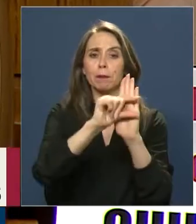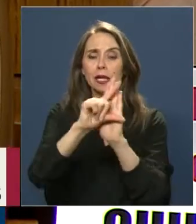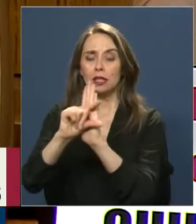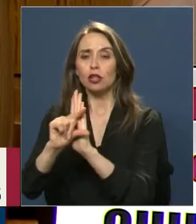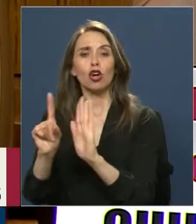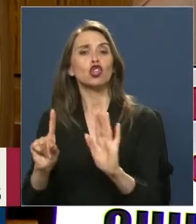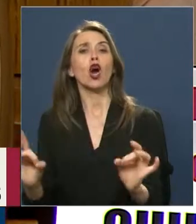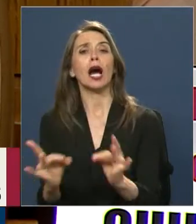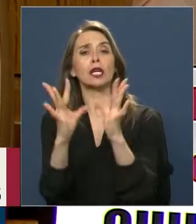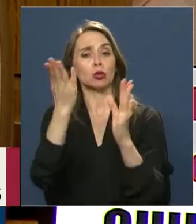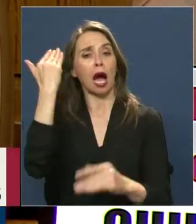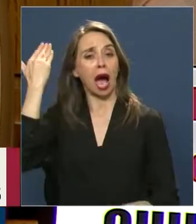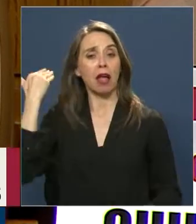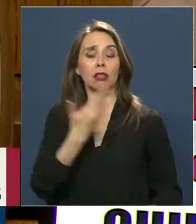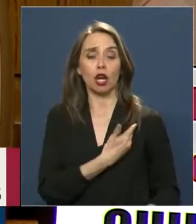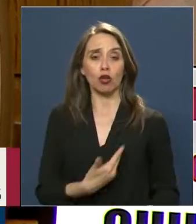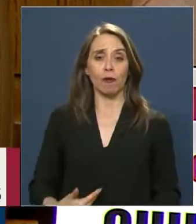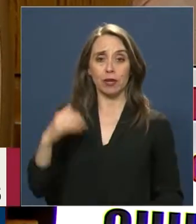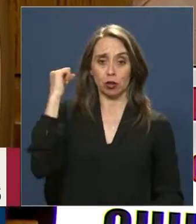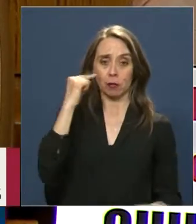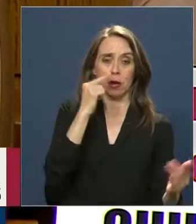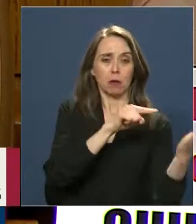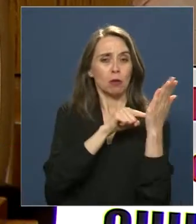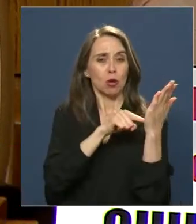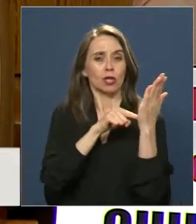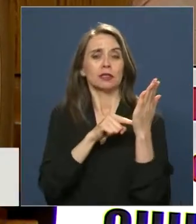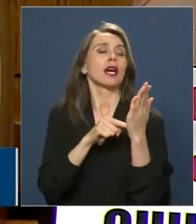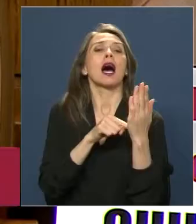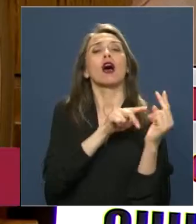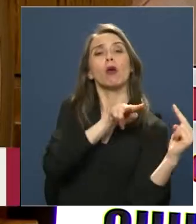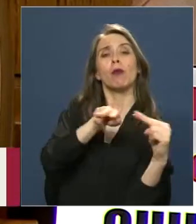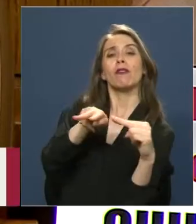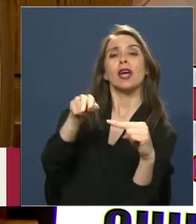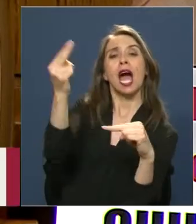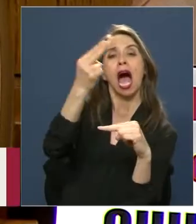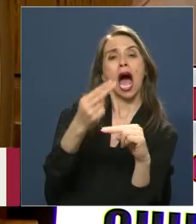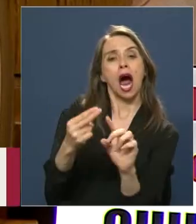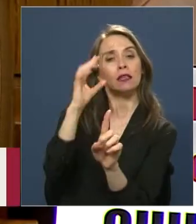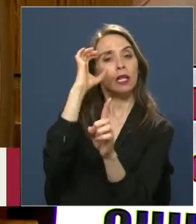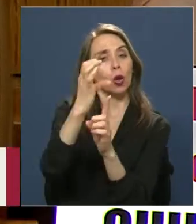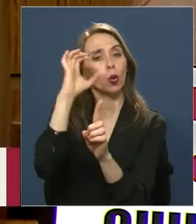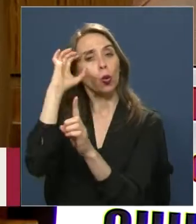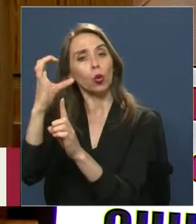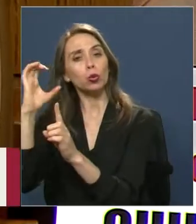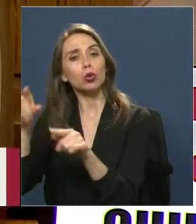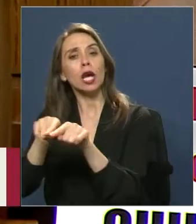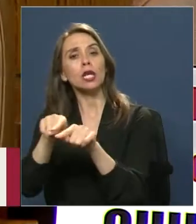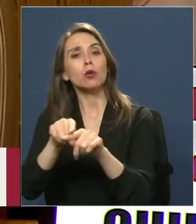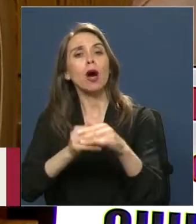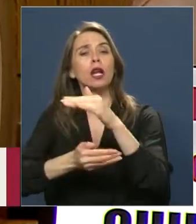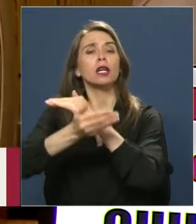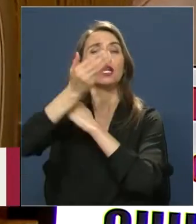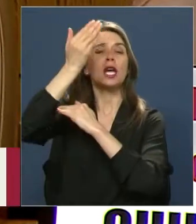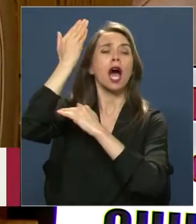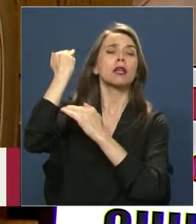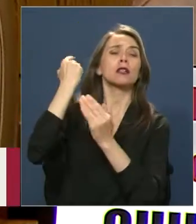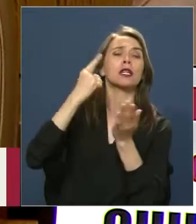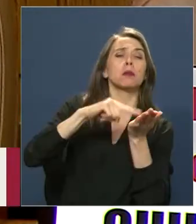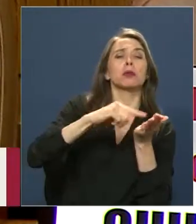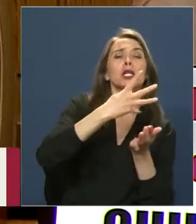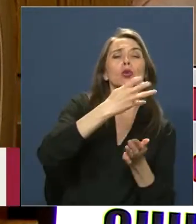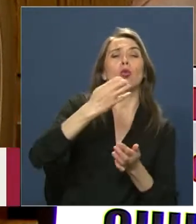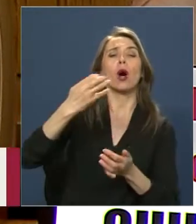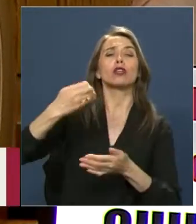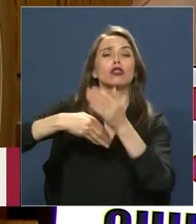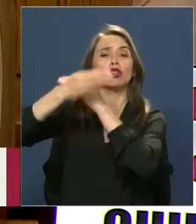señales suficientes que develan una mirada de las artes y las culturas equivalentes a las que existían en el siglo XV, donde